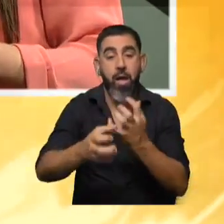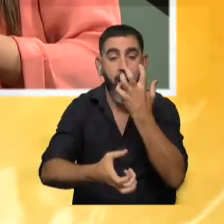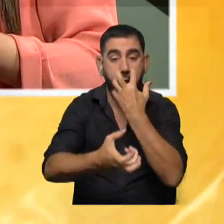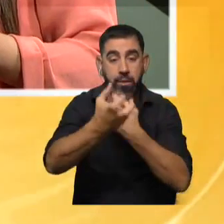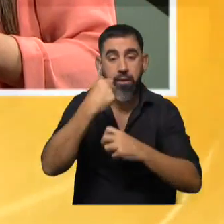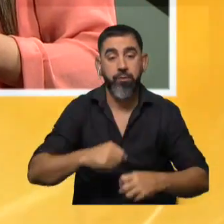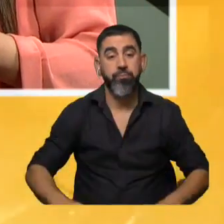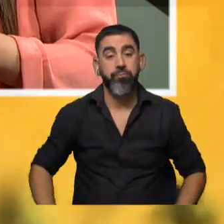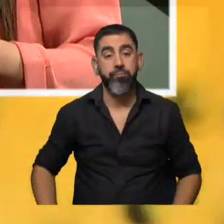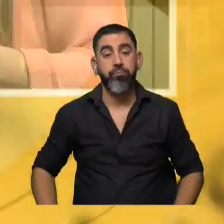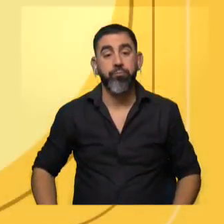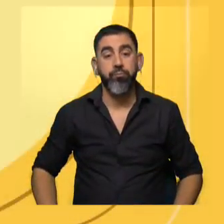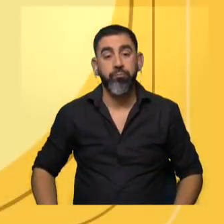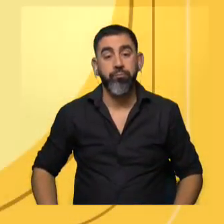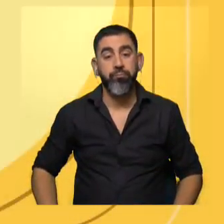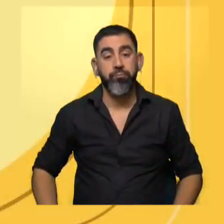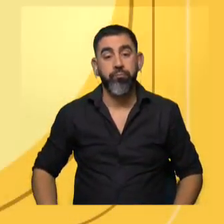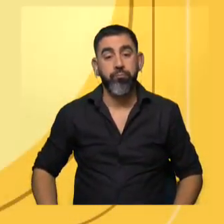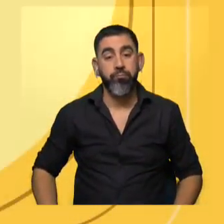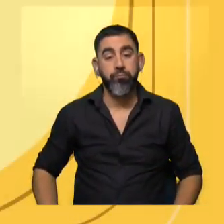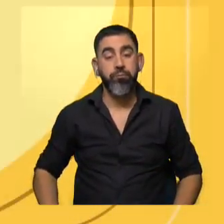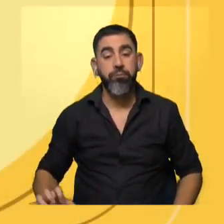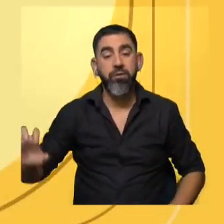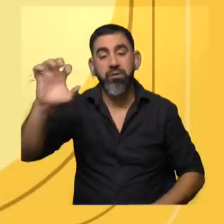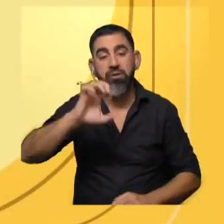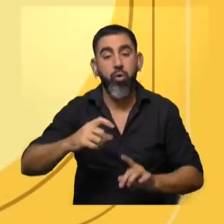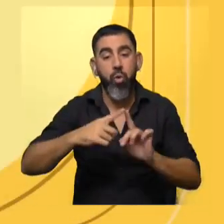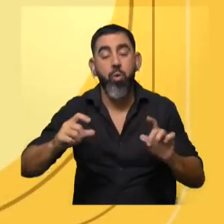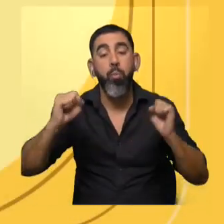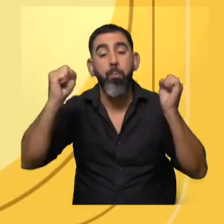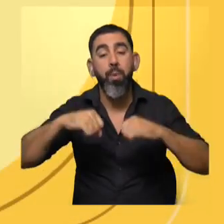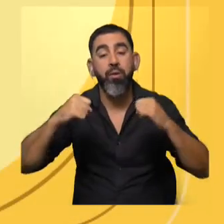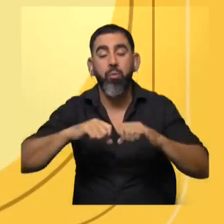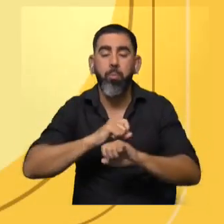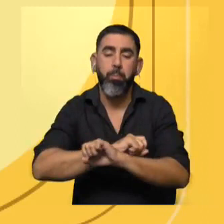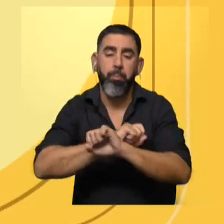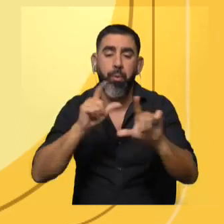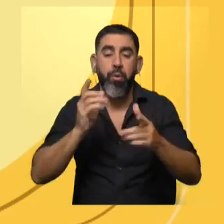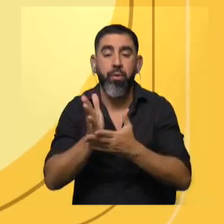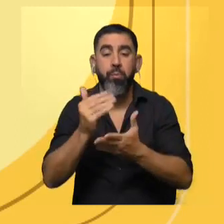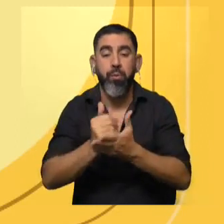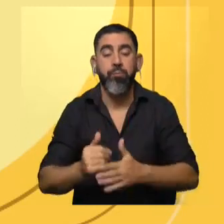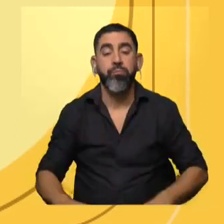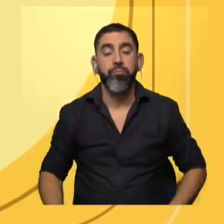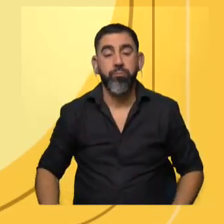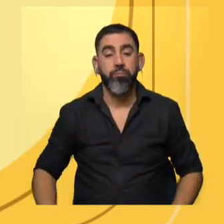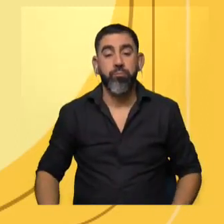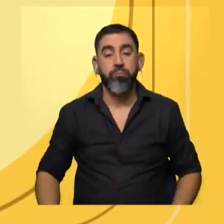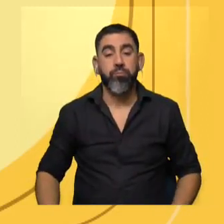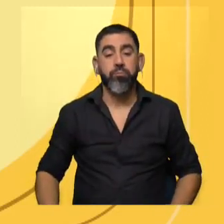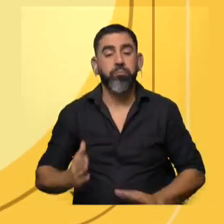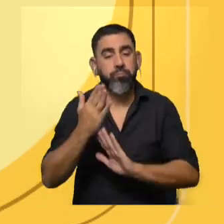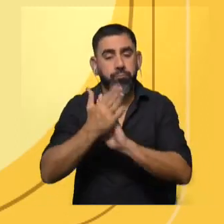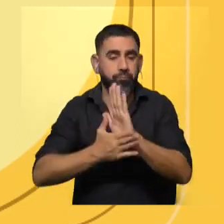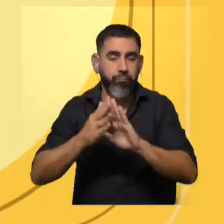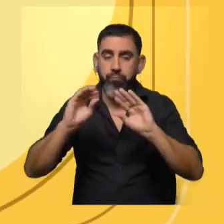ataques a sus animales de producción y vemos que, bueno, Cerro Largo y Paysandú son los departamentos, pero bien como decía Juan Pablo, en todo el país, ¿no?